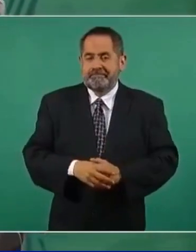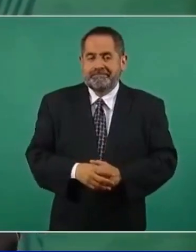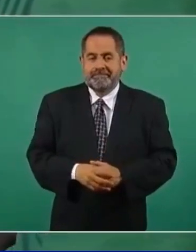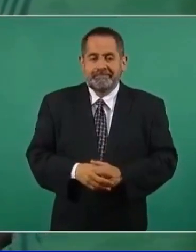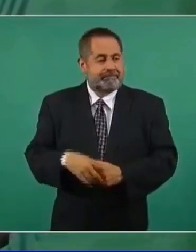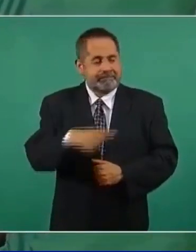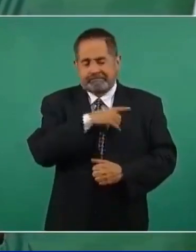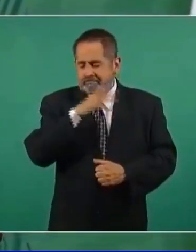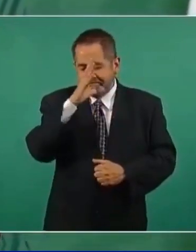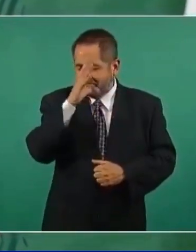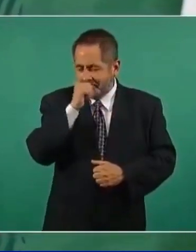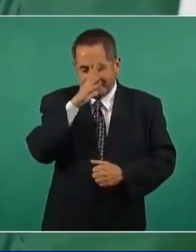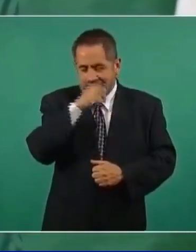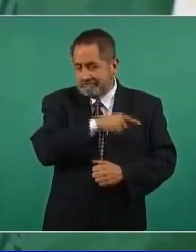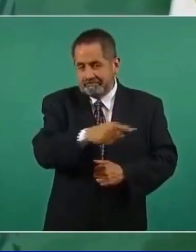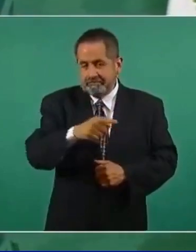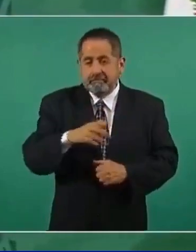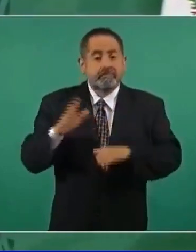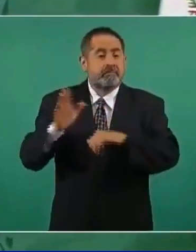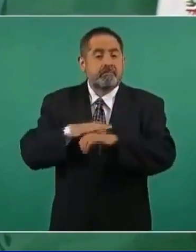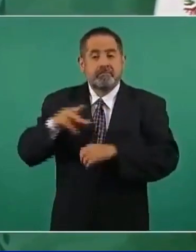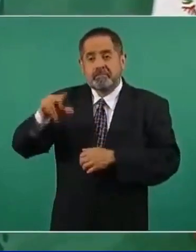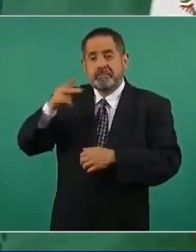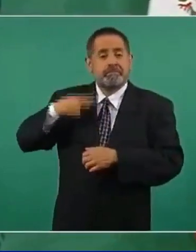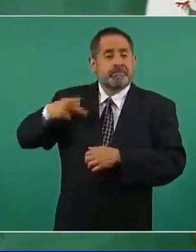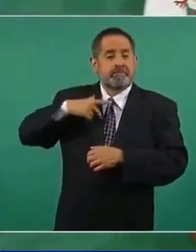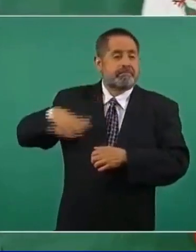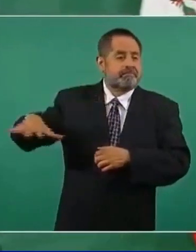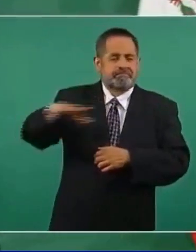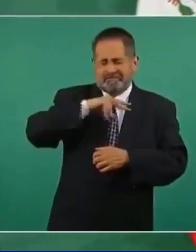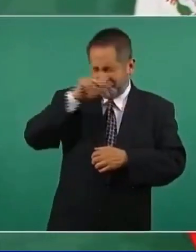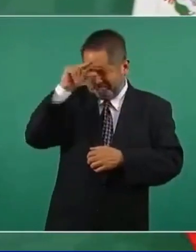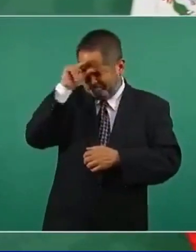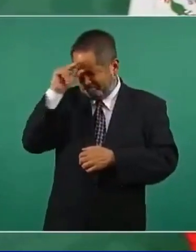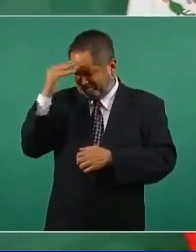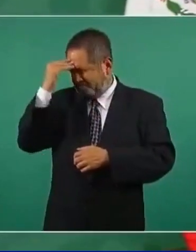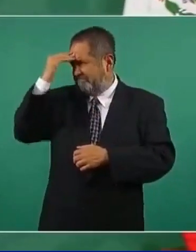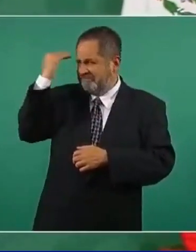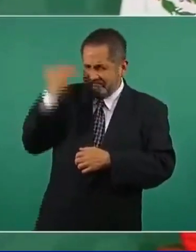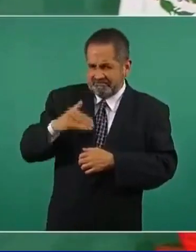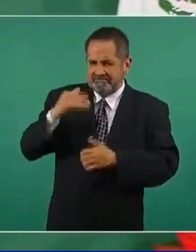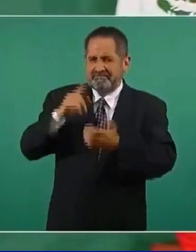No pudieron, porque el pueblo es mucha pieza.